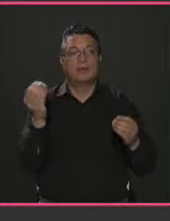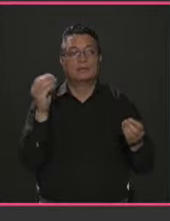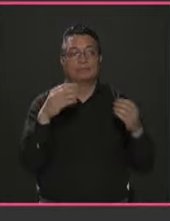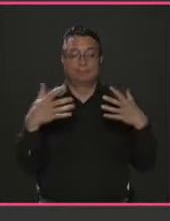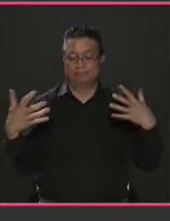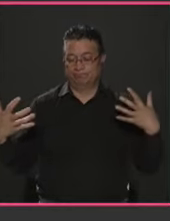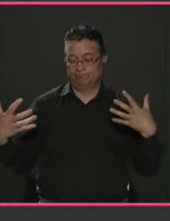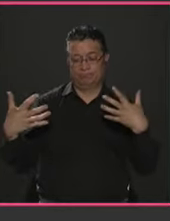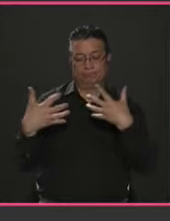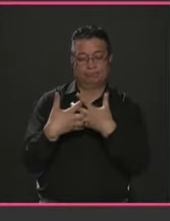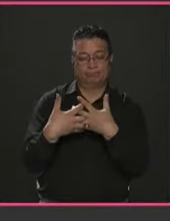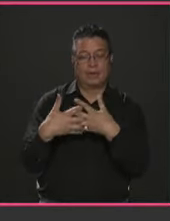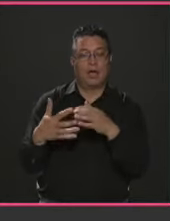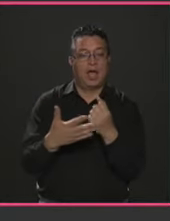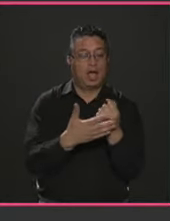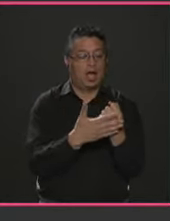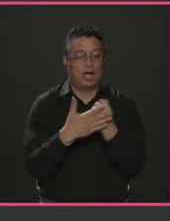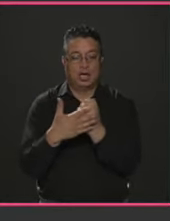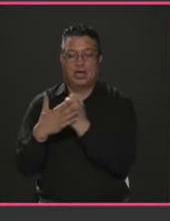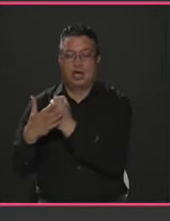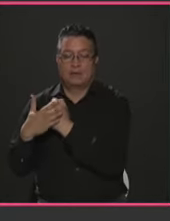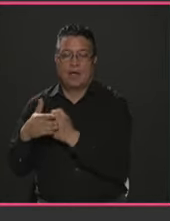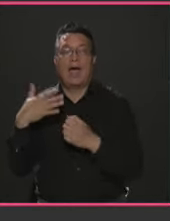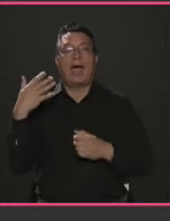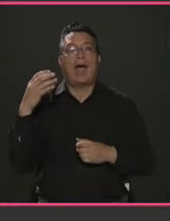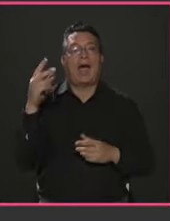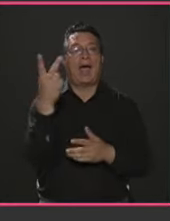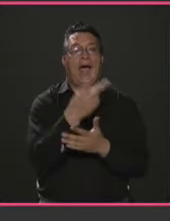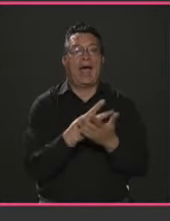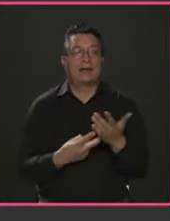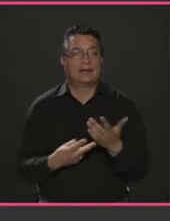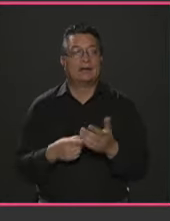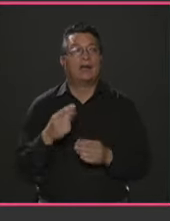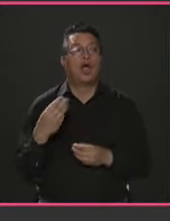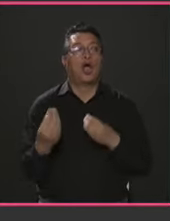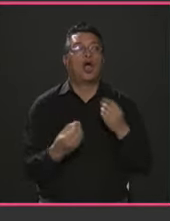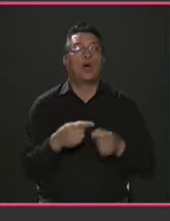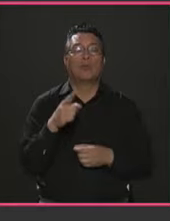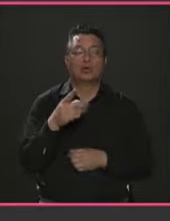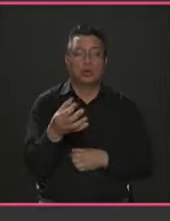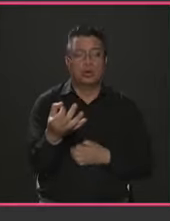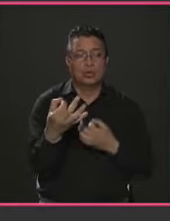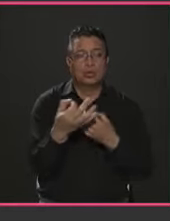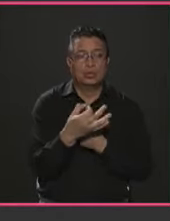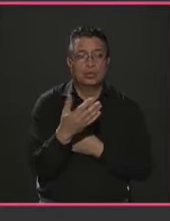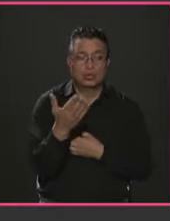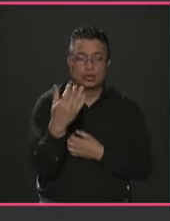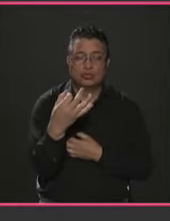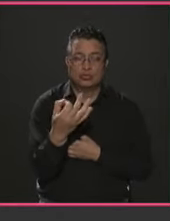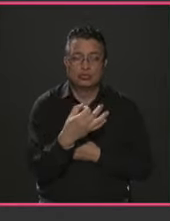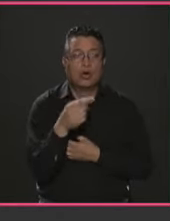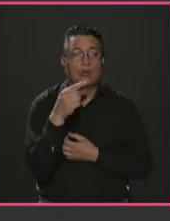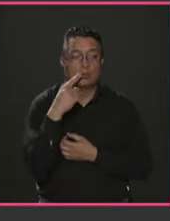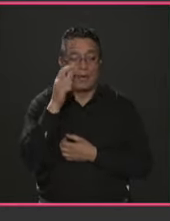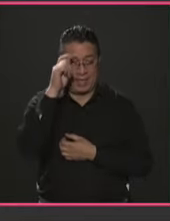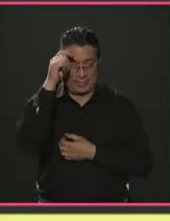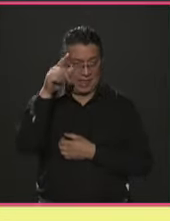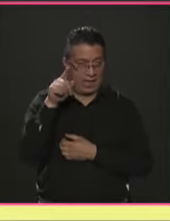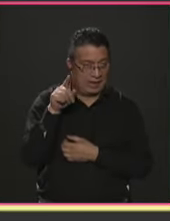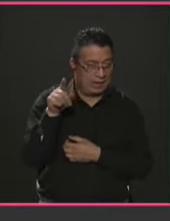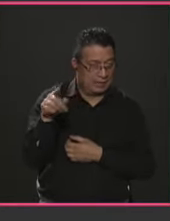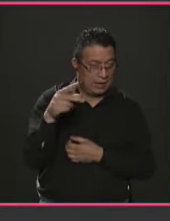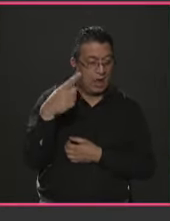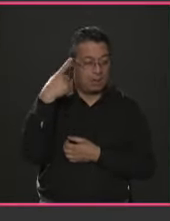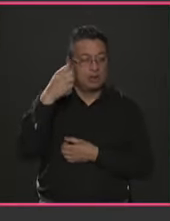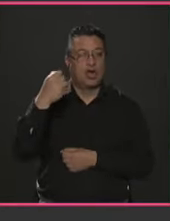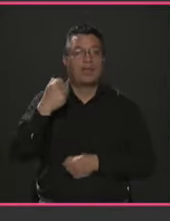conjunción de colaboraciones artísticas claro cómo se gestó tú me diste un pequeño spoiler que la idea era de ella pero finalmente hubo